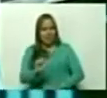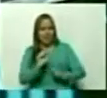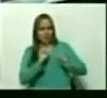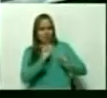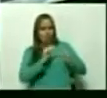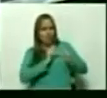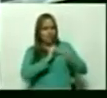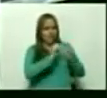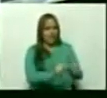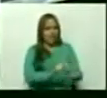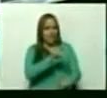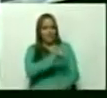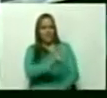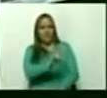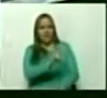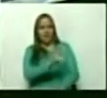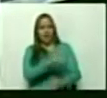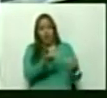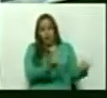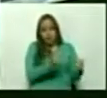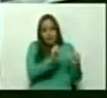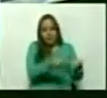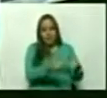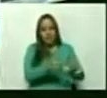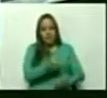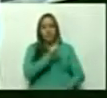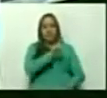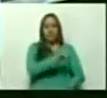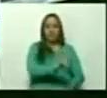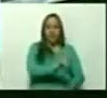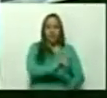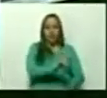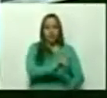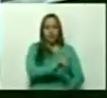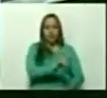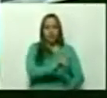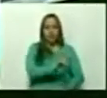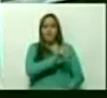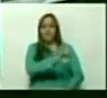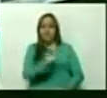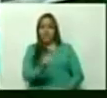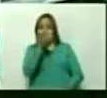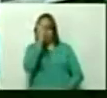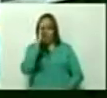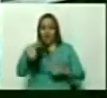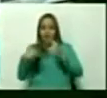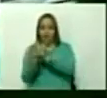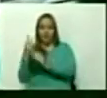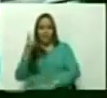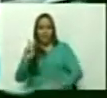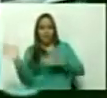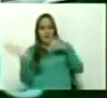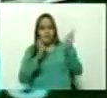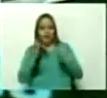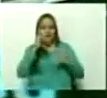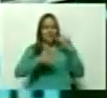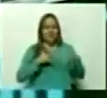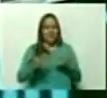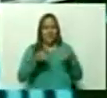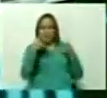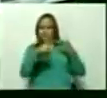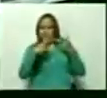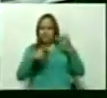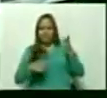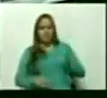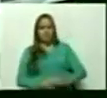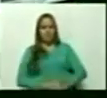Fijo, del 20, en este caso, al 2 del 20 de febrero al 2 de marzo, donde tenemos actividades de diferentes